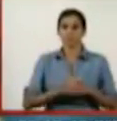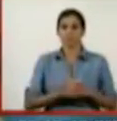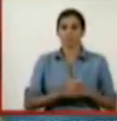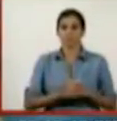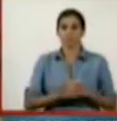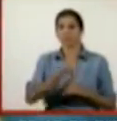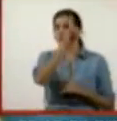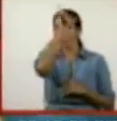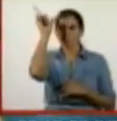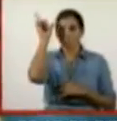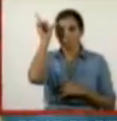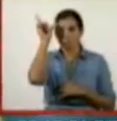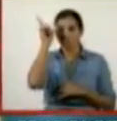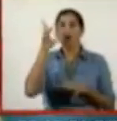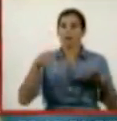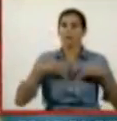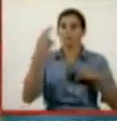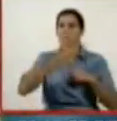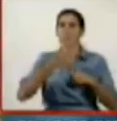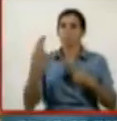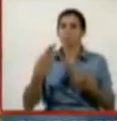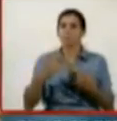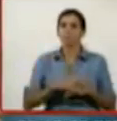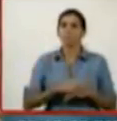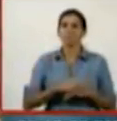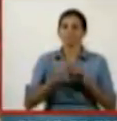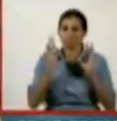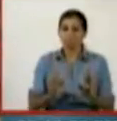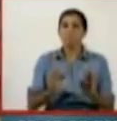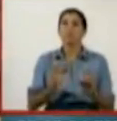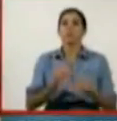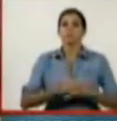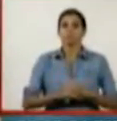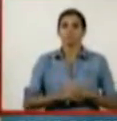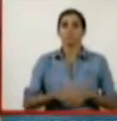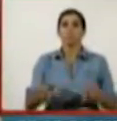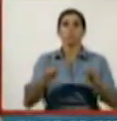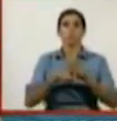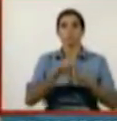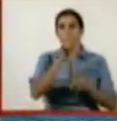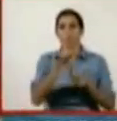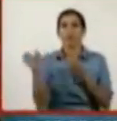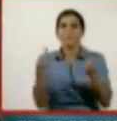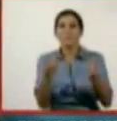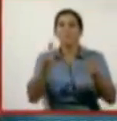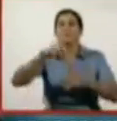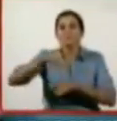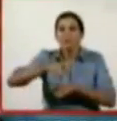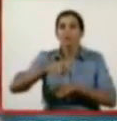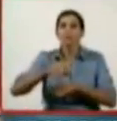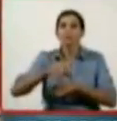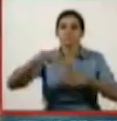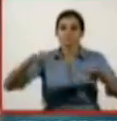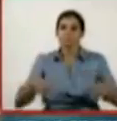Leopoldo está comprometido con la recuperación de la seguridad como un camino necesario para recuperar